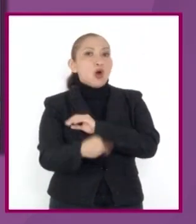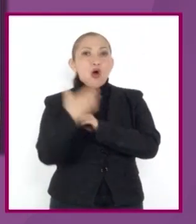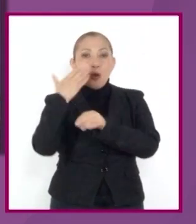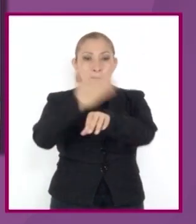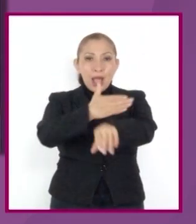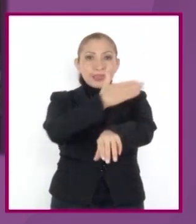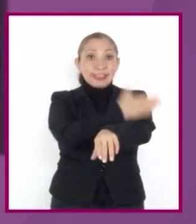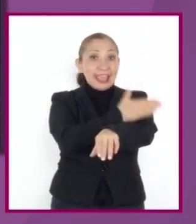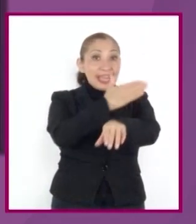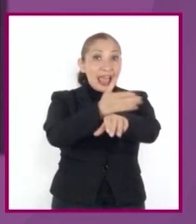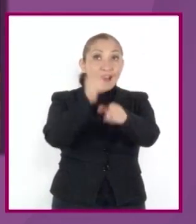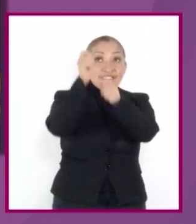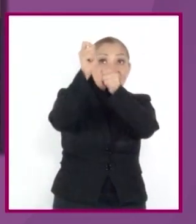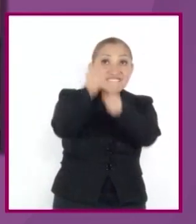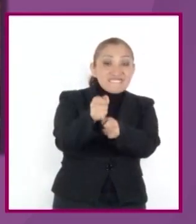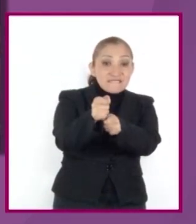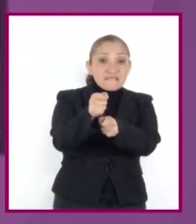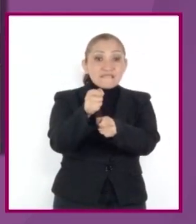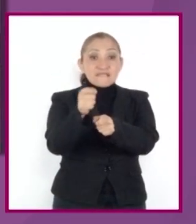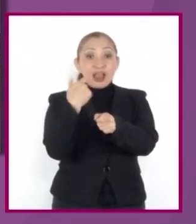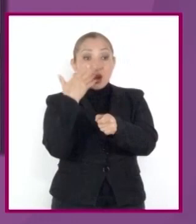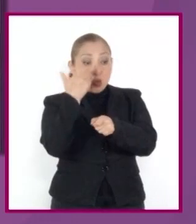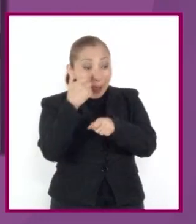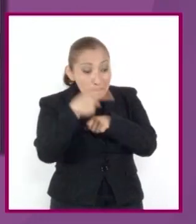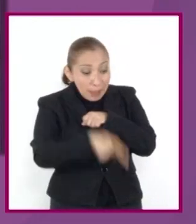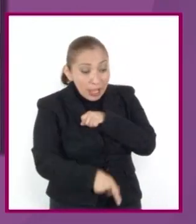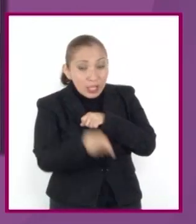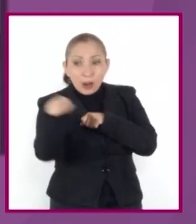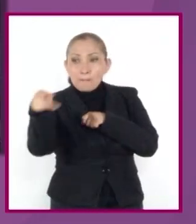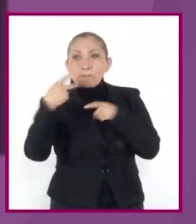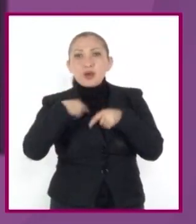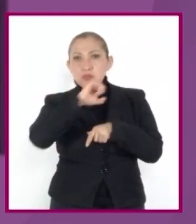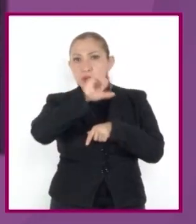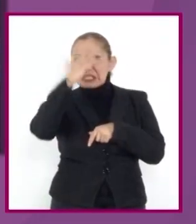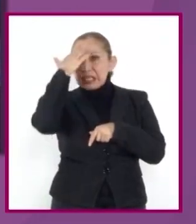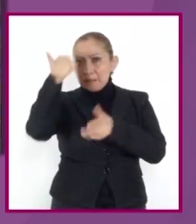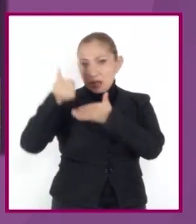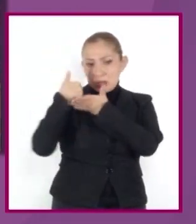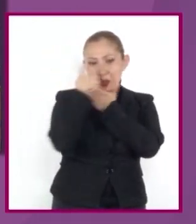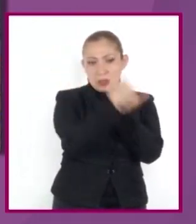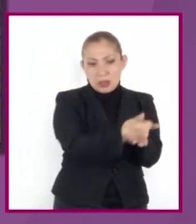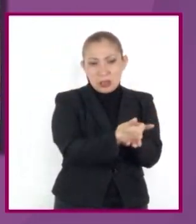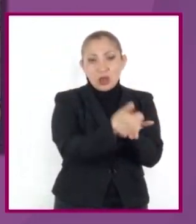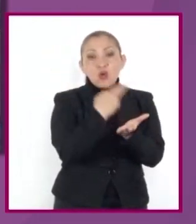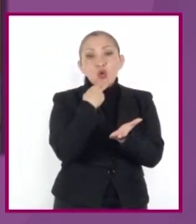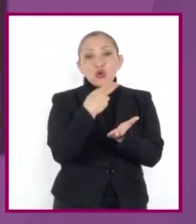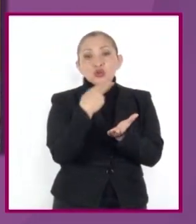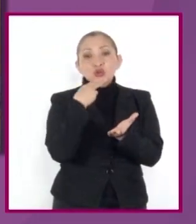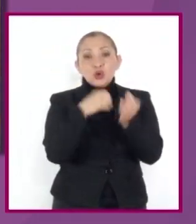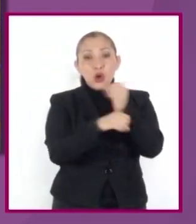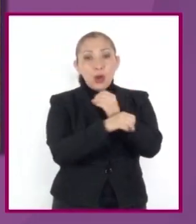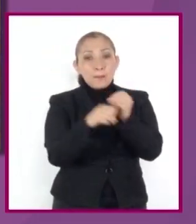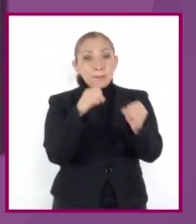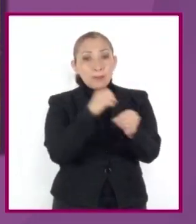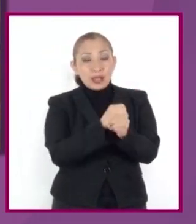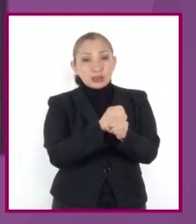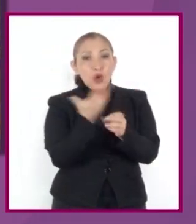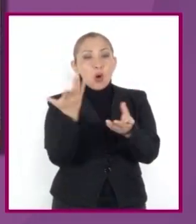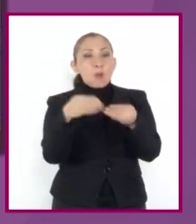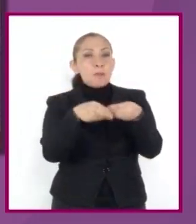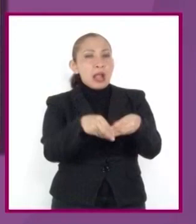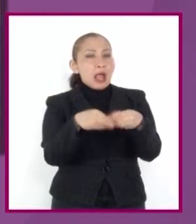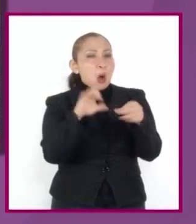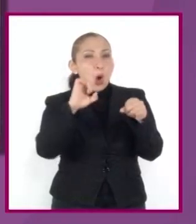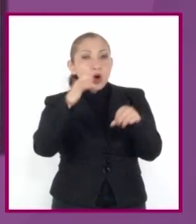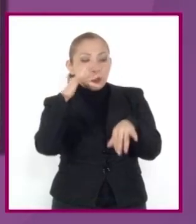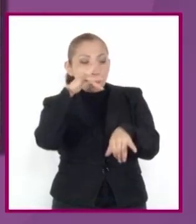palo de madera. Una vez que no haya riesgos, el especialista en primeros auxilios empleará un objeto no conductor para tocar